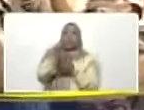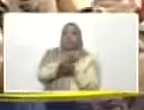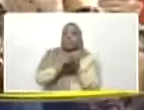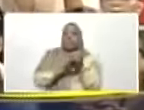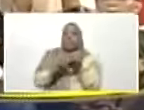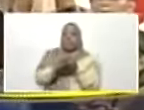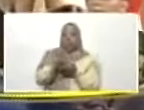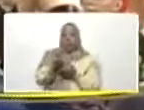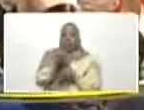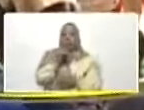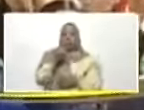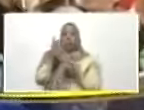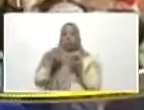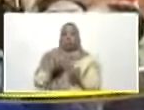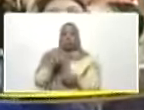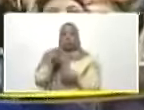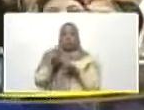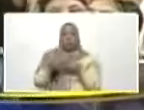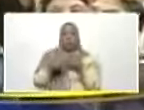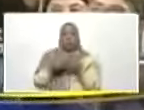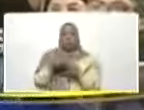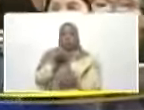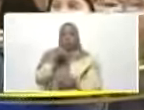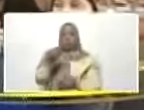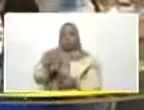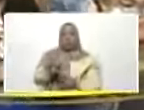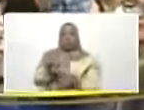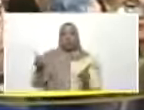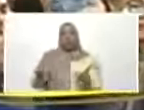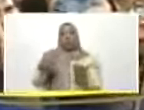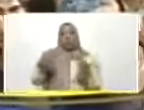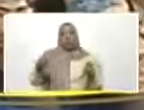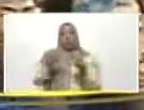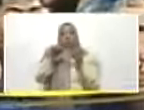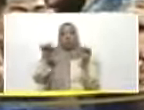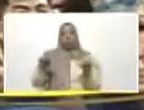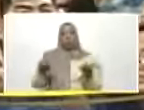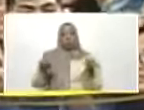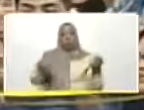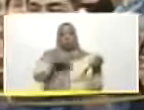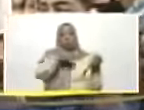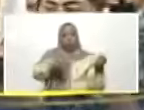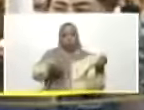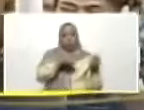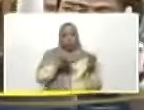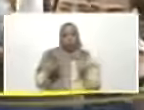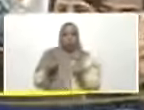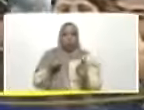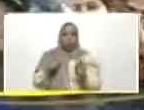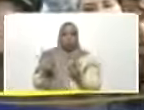plástica número 18 orquesta sinfónica y banda